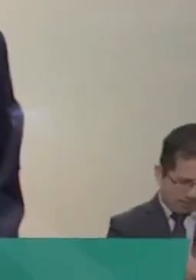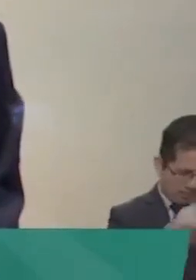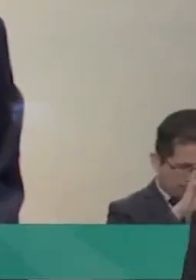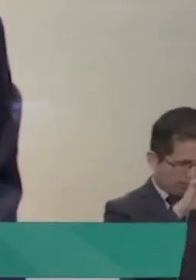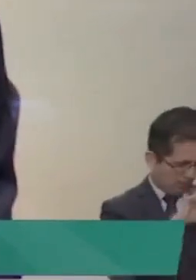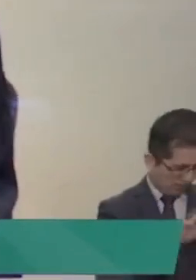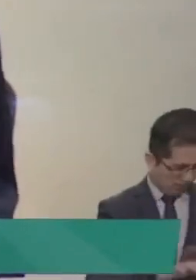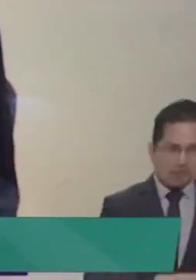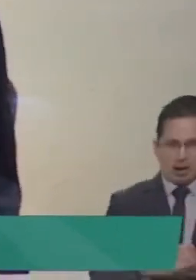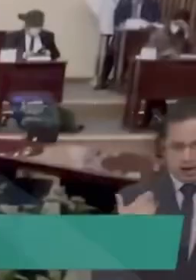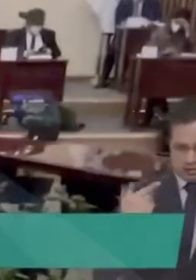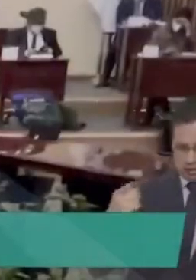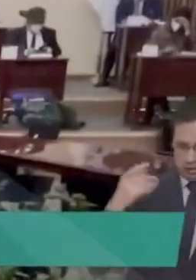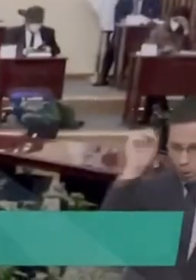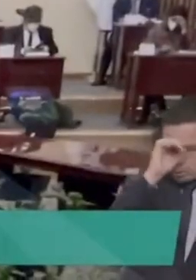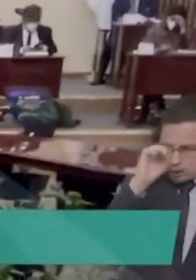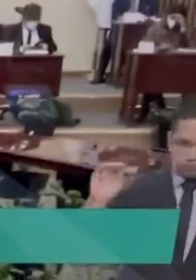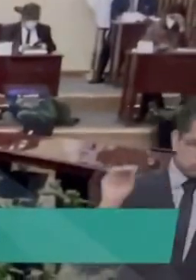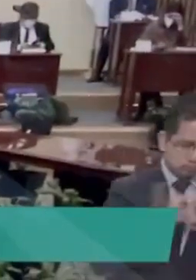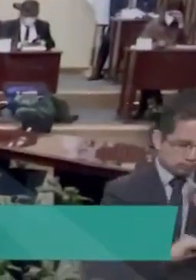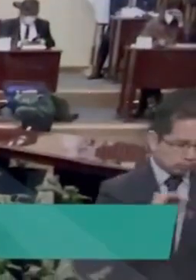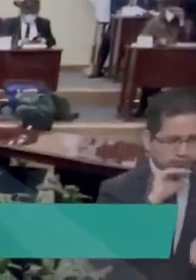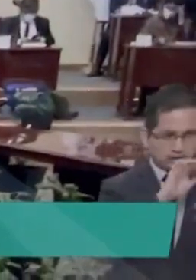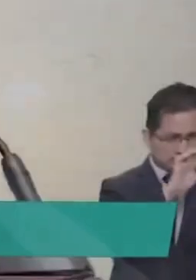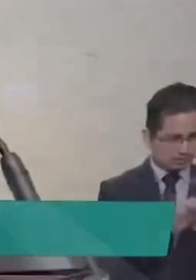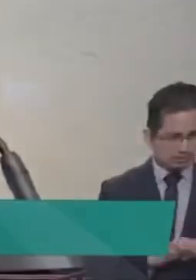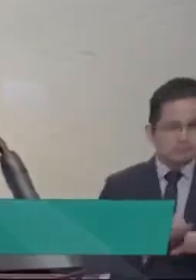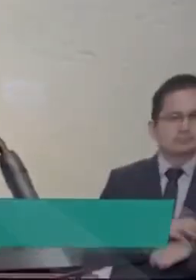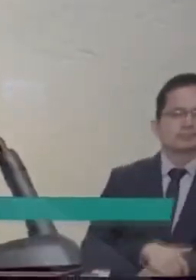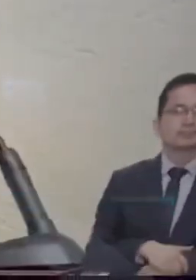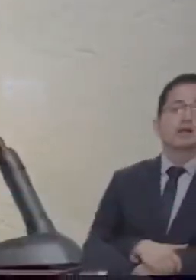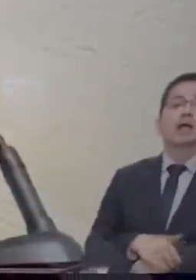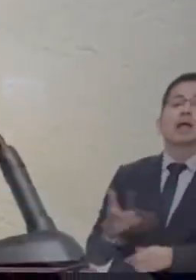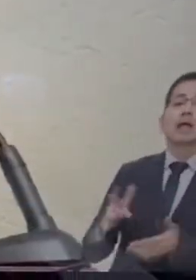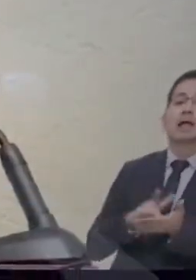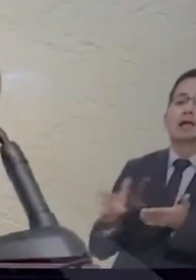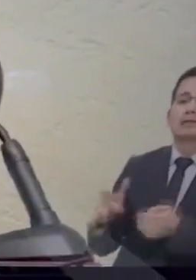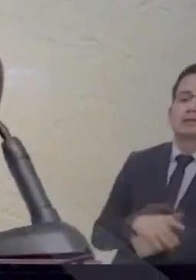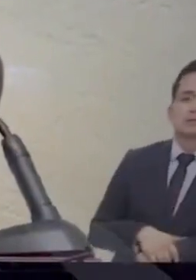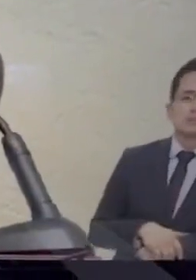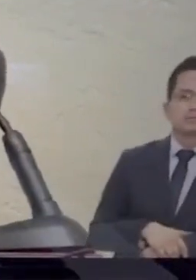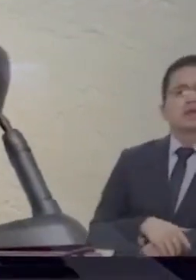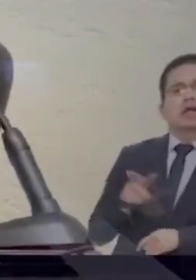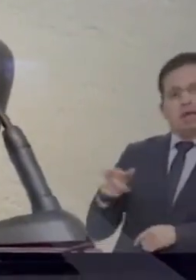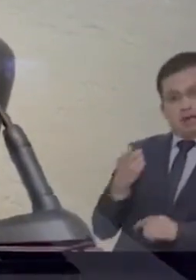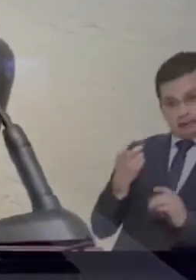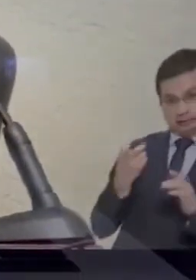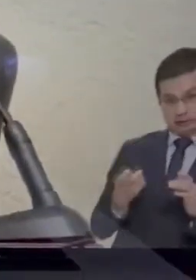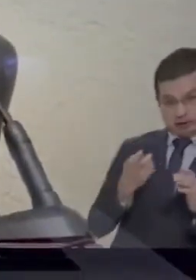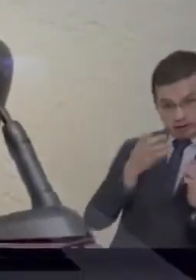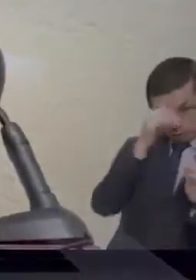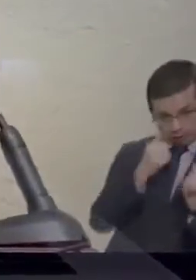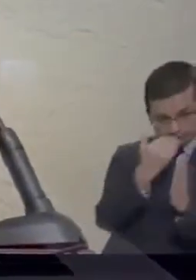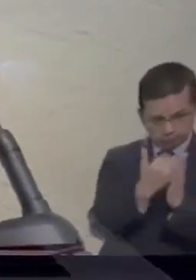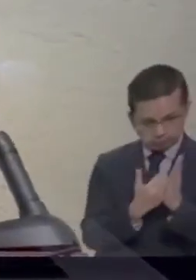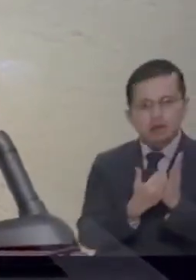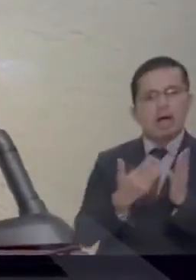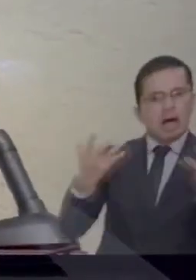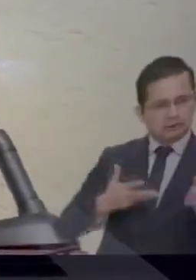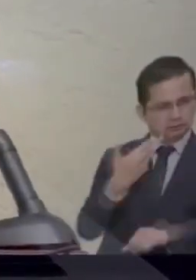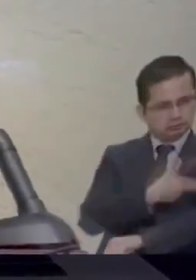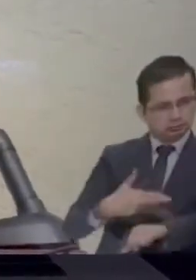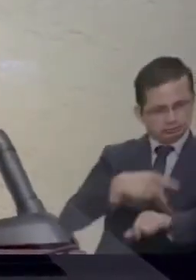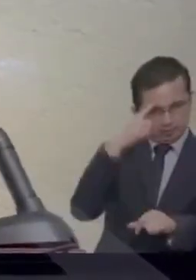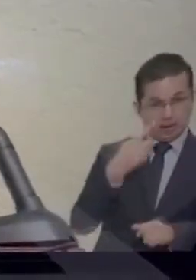elementos expuestos, presidente. Muchas gracias, señor secretario. Le pido que realice las gestiones necesarias para publicar el acuerdo aprobado en el Diario Oficial de la